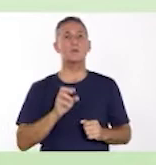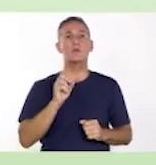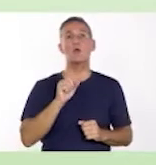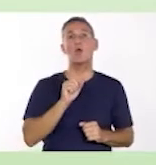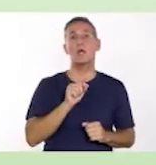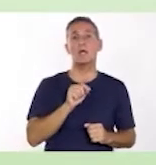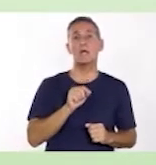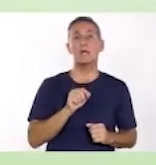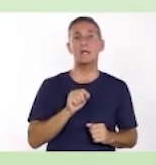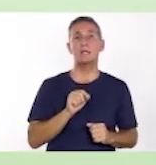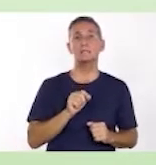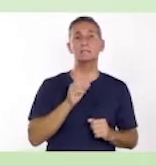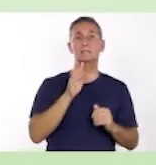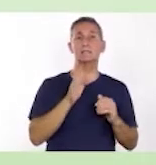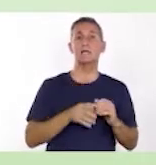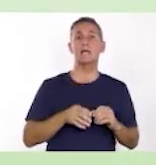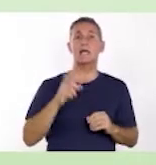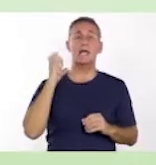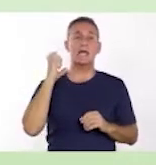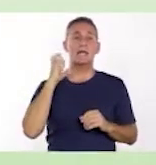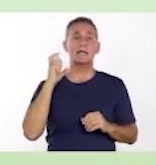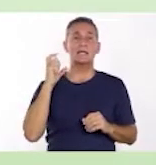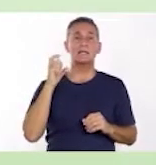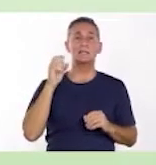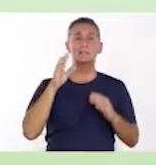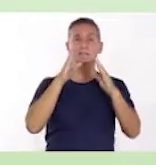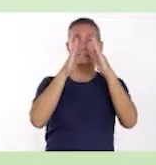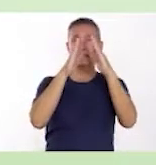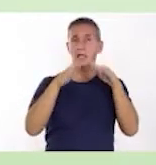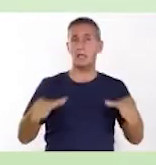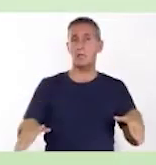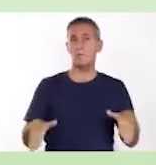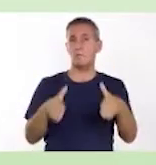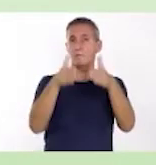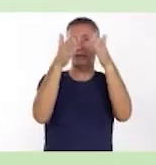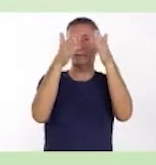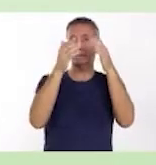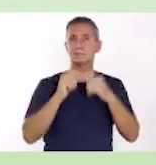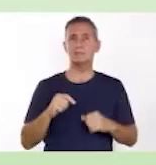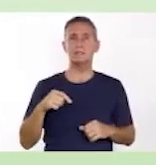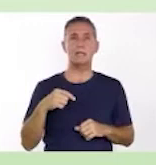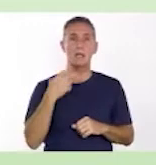francés lo hemos visto en las características que anteriormente hemos mencionado.